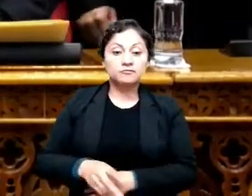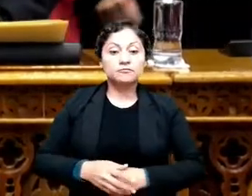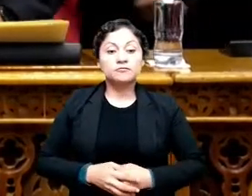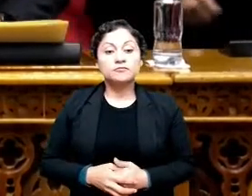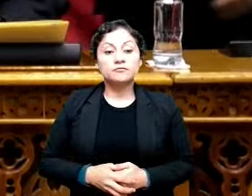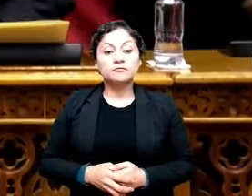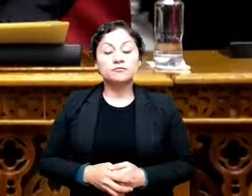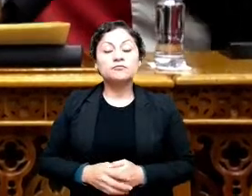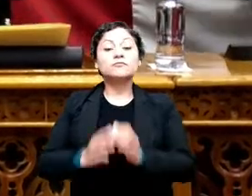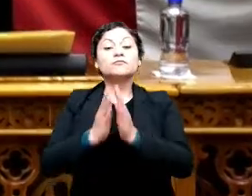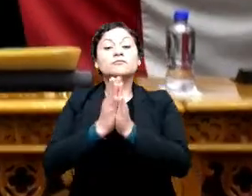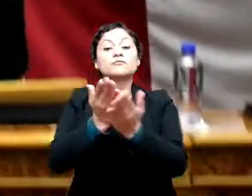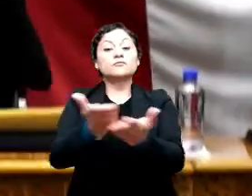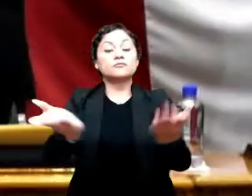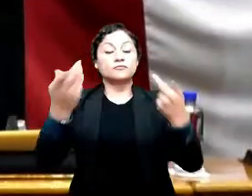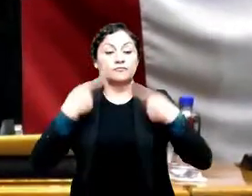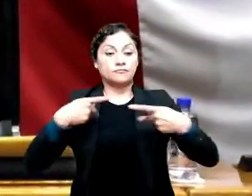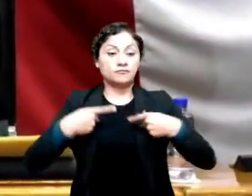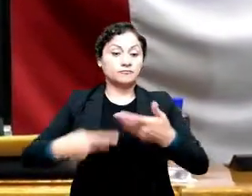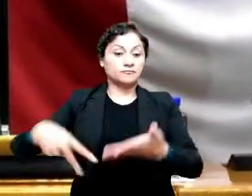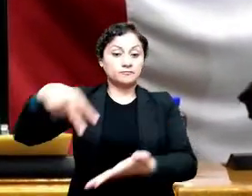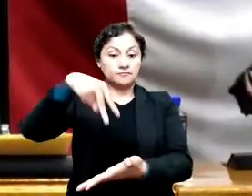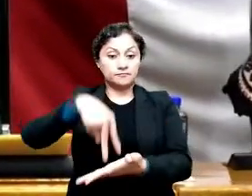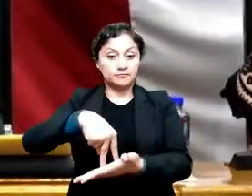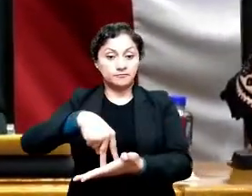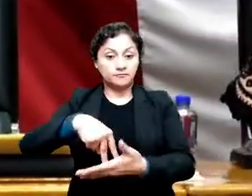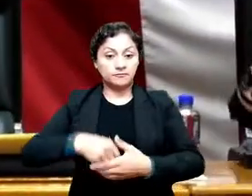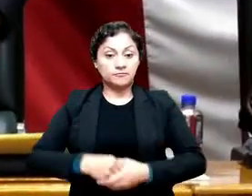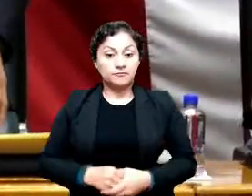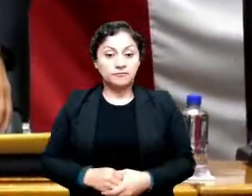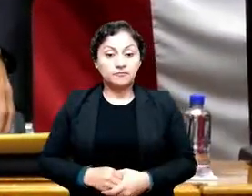Pido a los asistentes ponerse de pie.